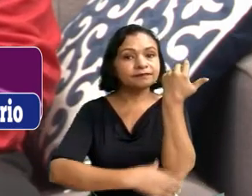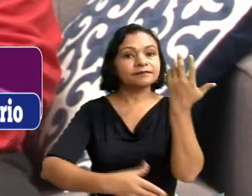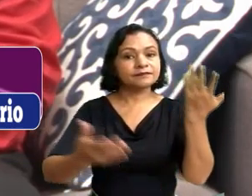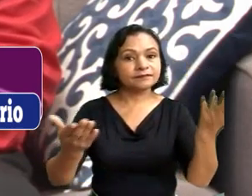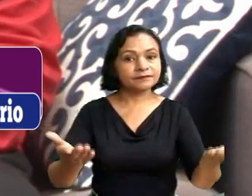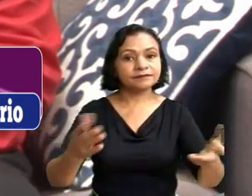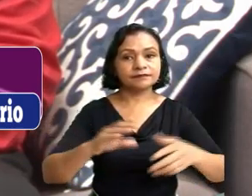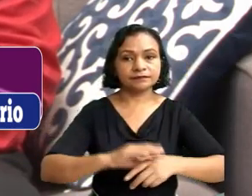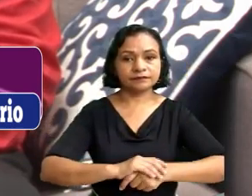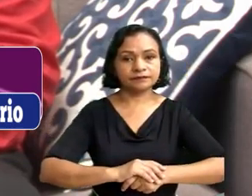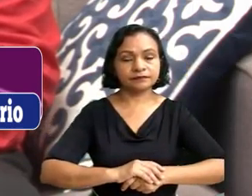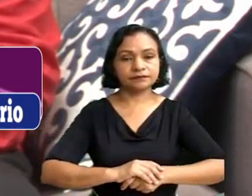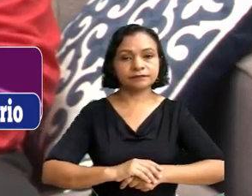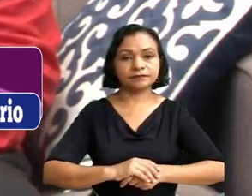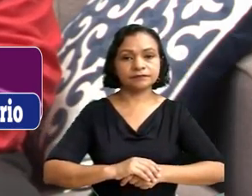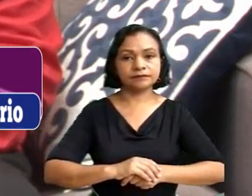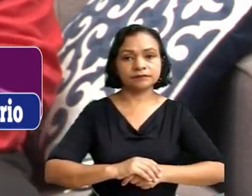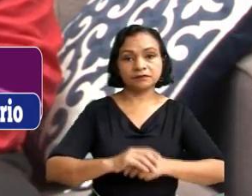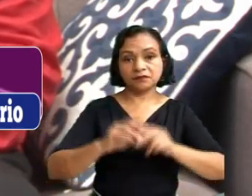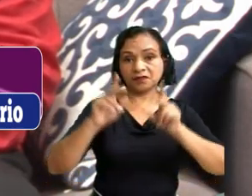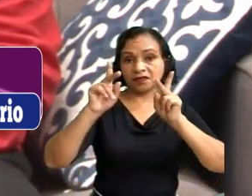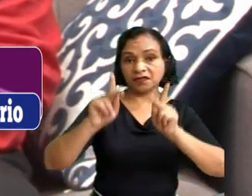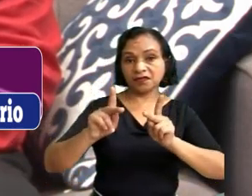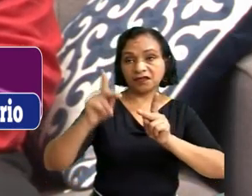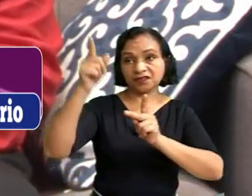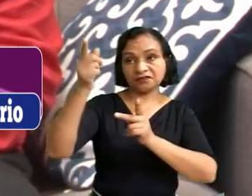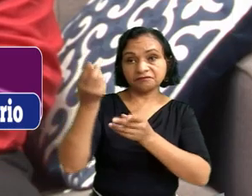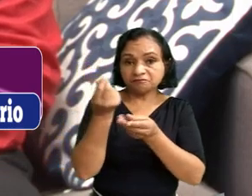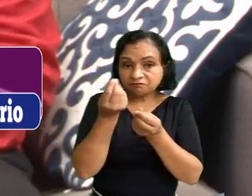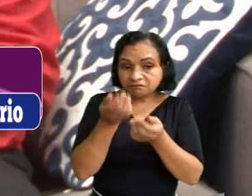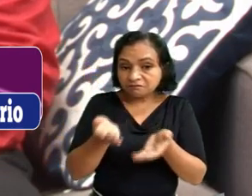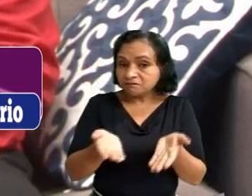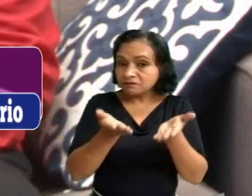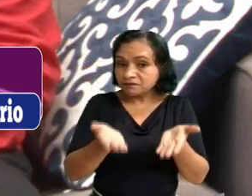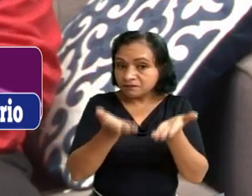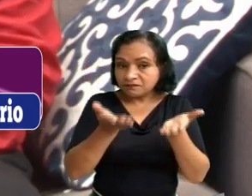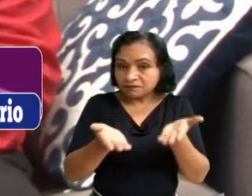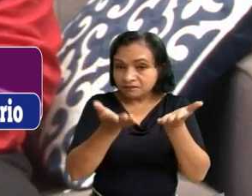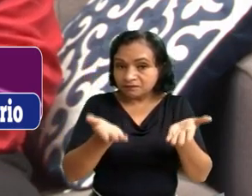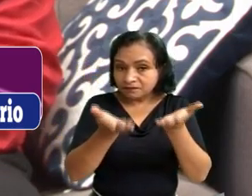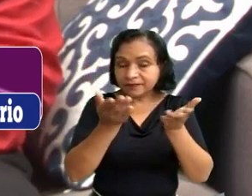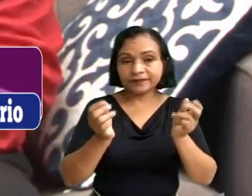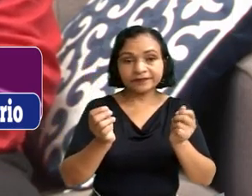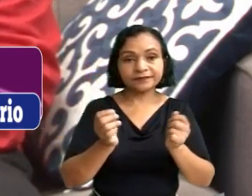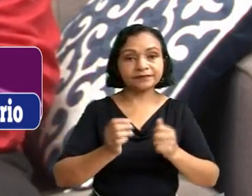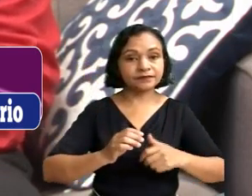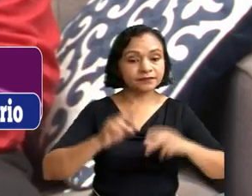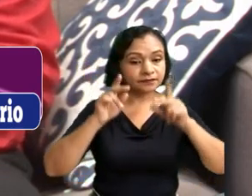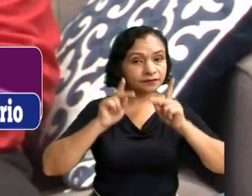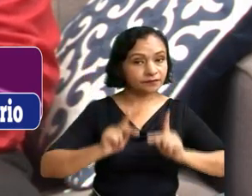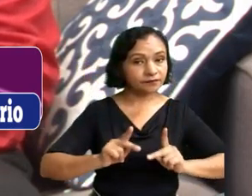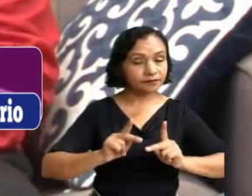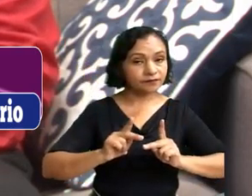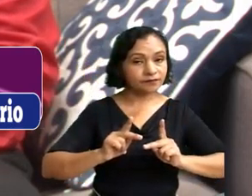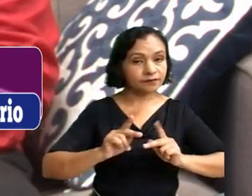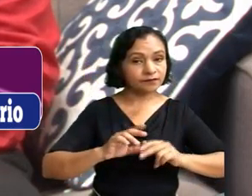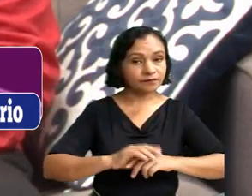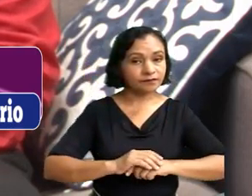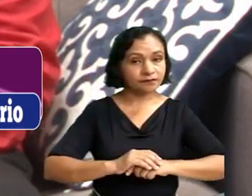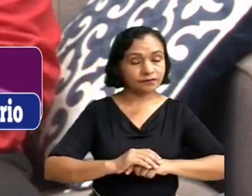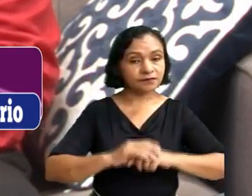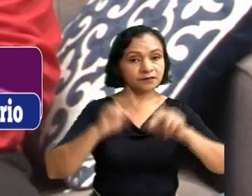los financiador en los promotores los que dirigieron y orquesta